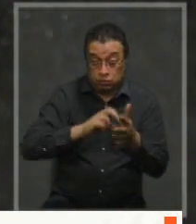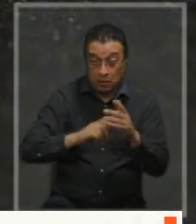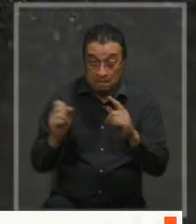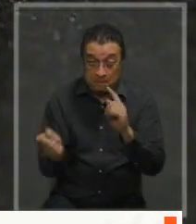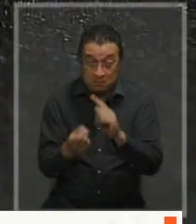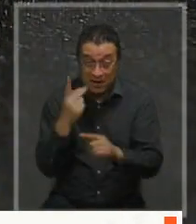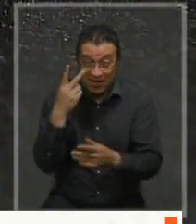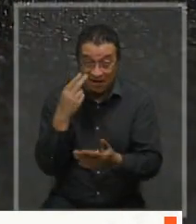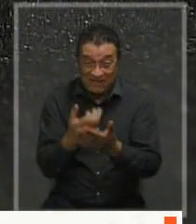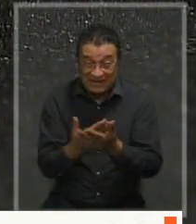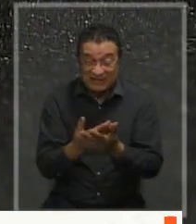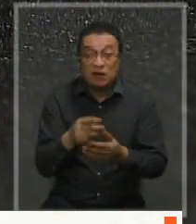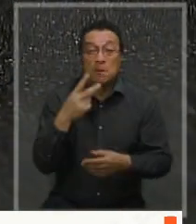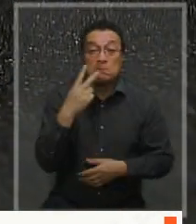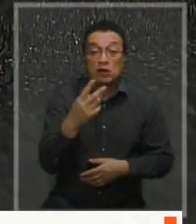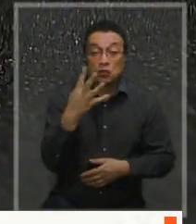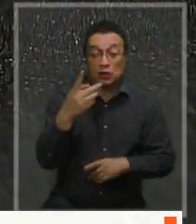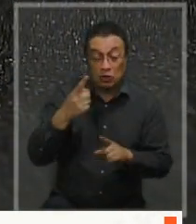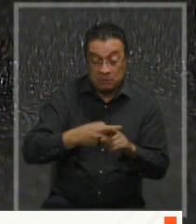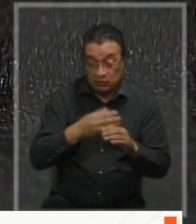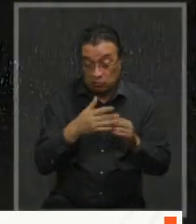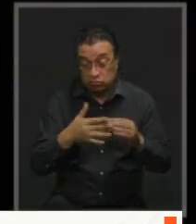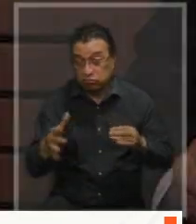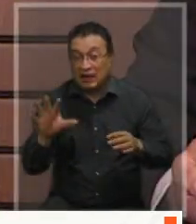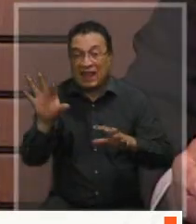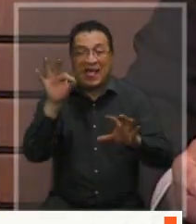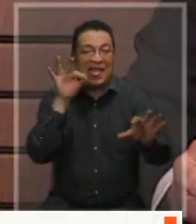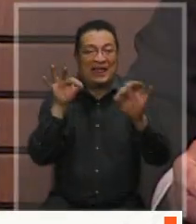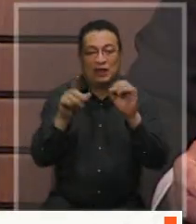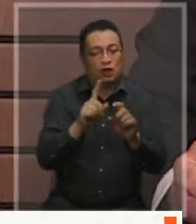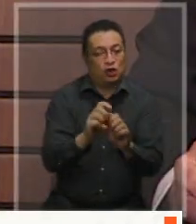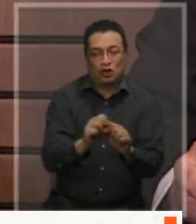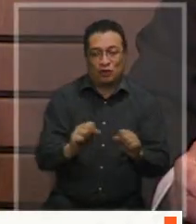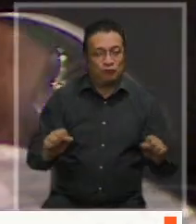vez y los siguientes 24 meses, no puede elegir.